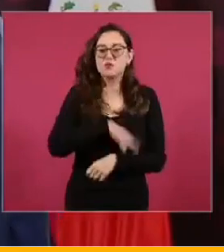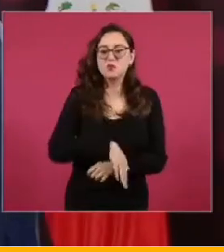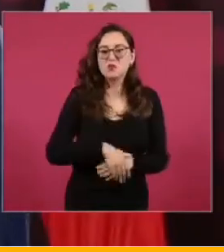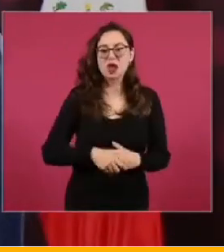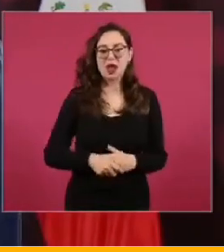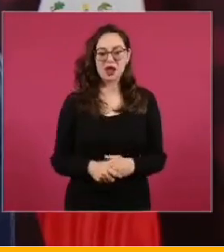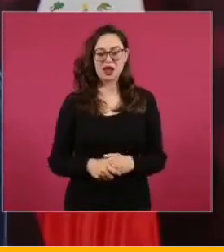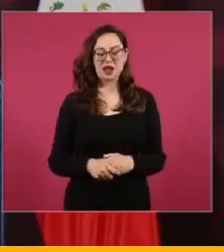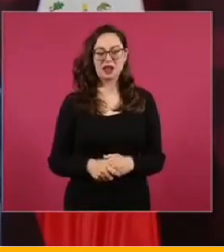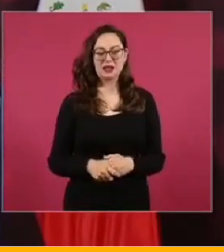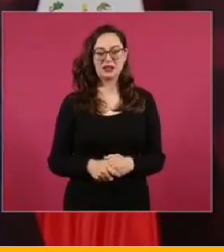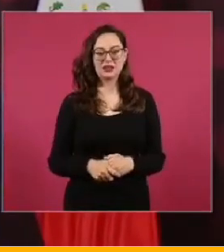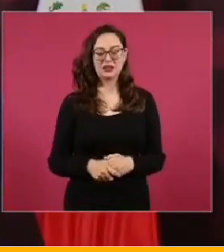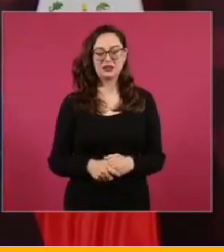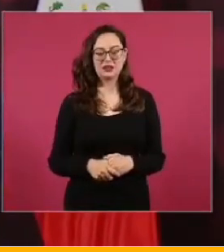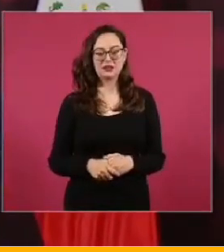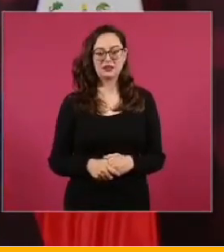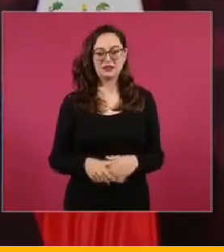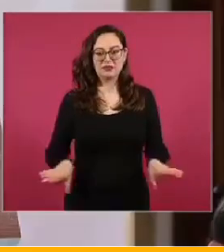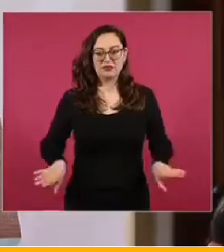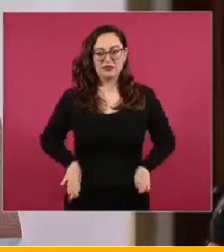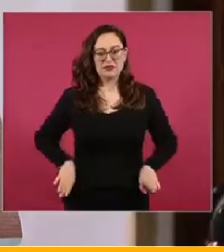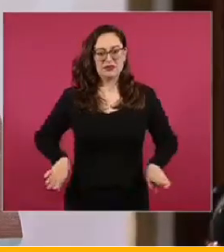que actúa